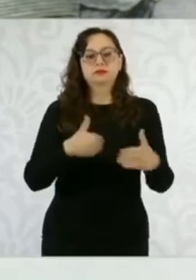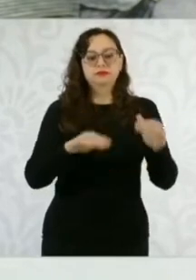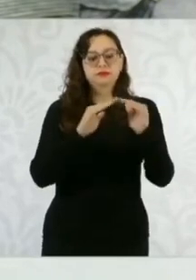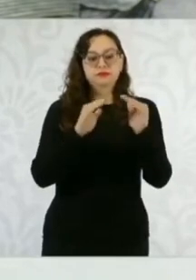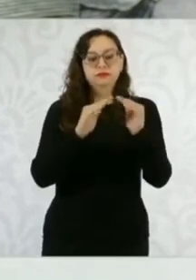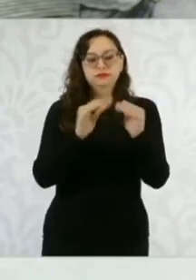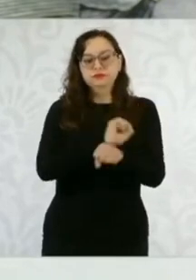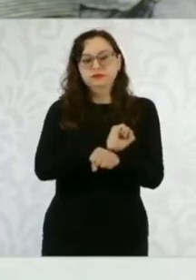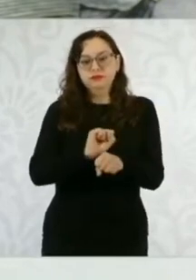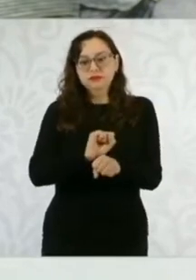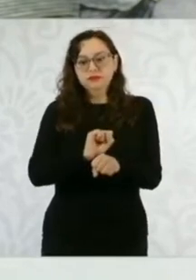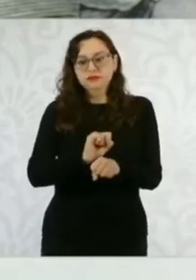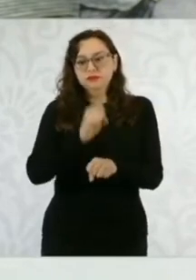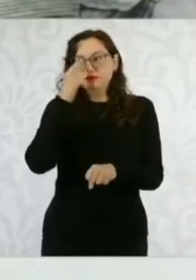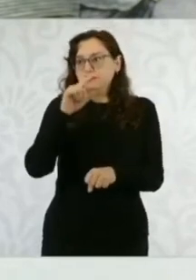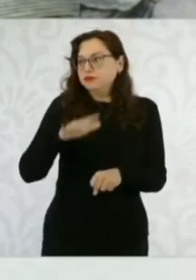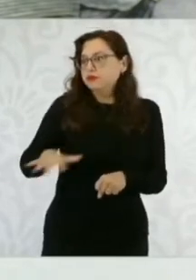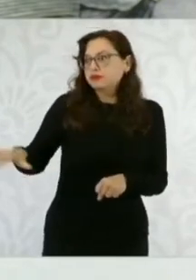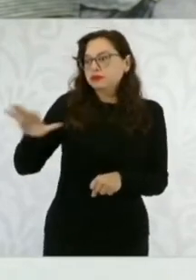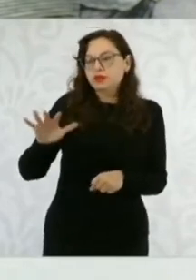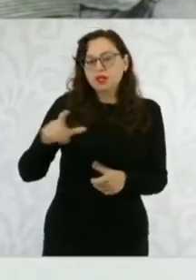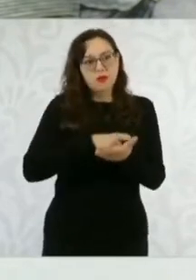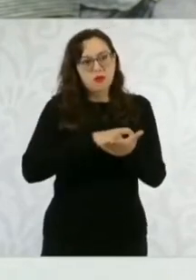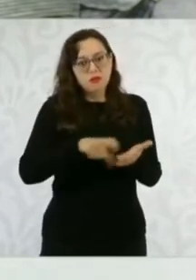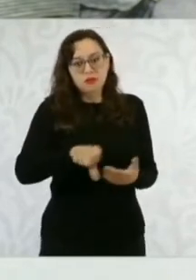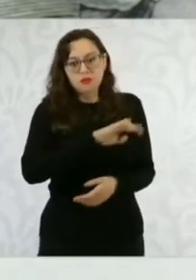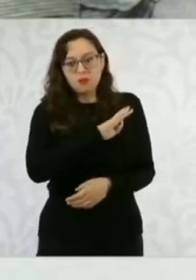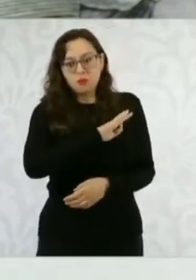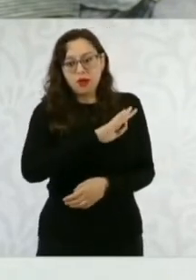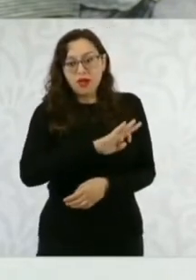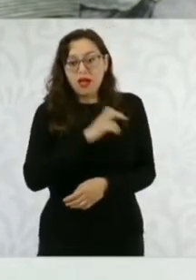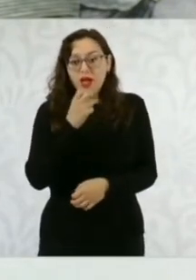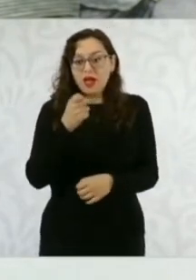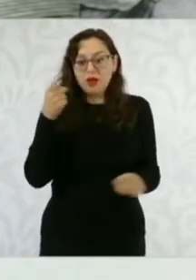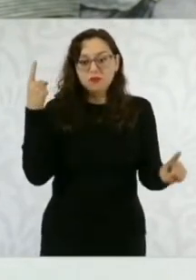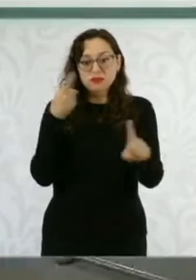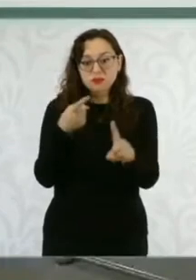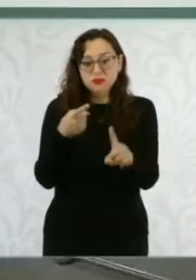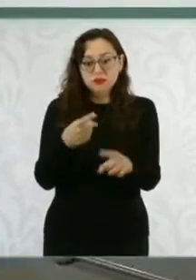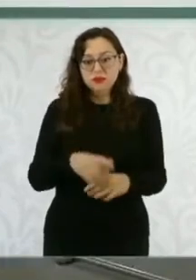vivienda social, que es el objetivo central del Infonavit.